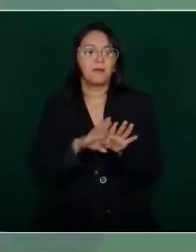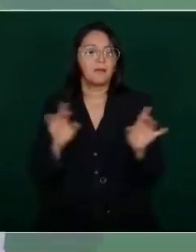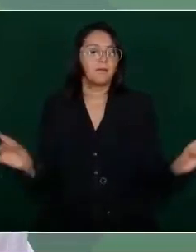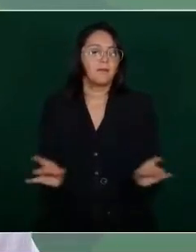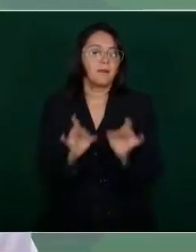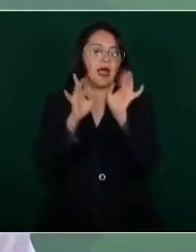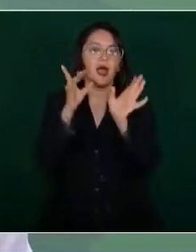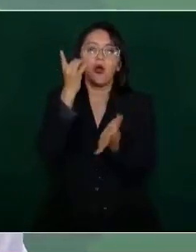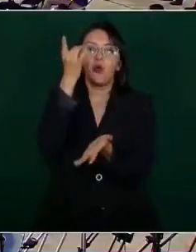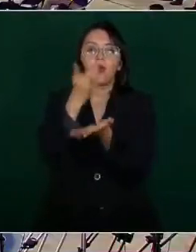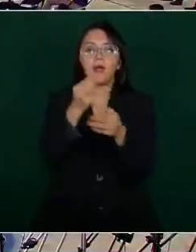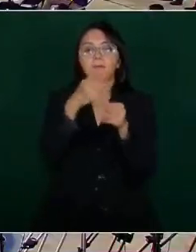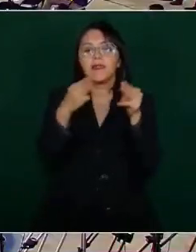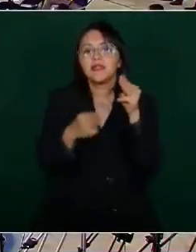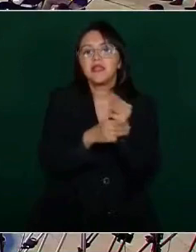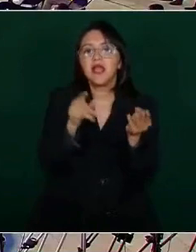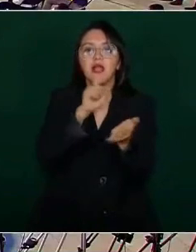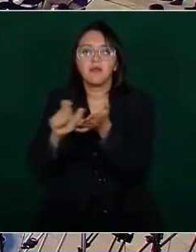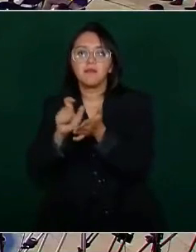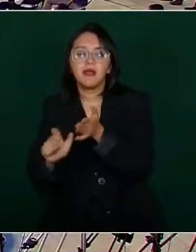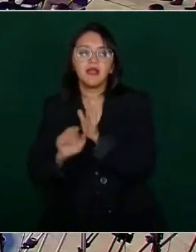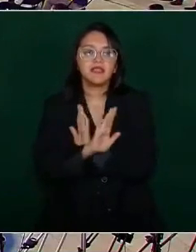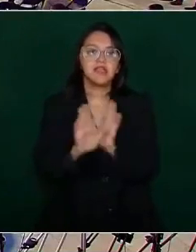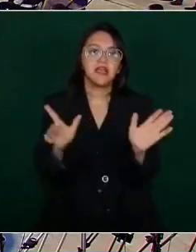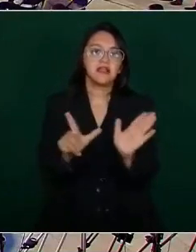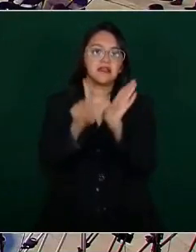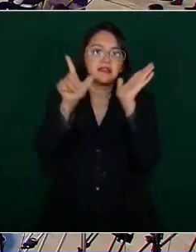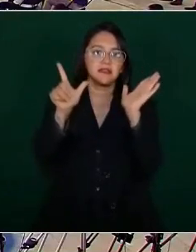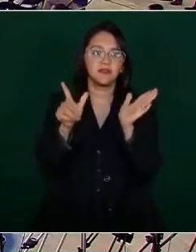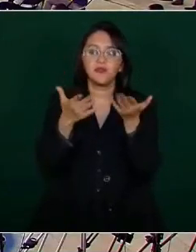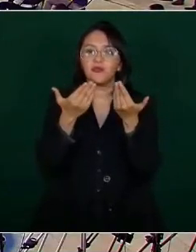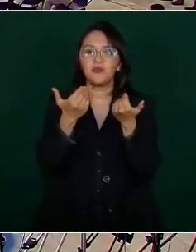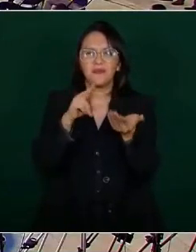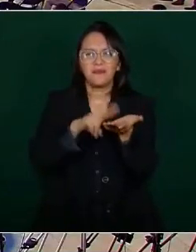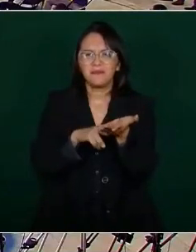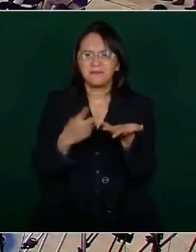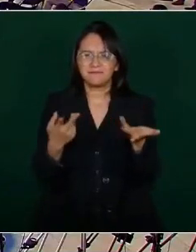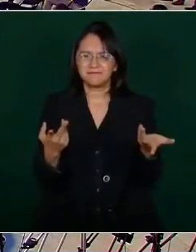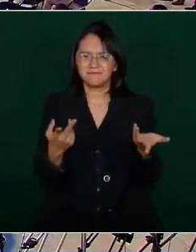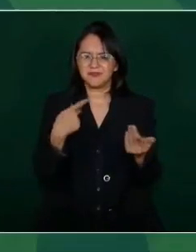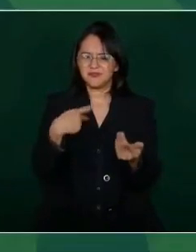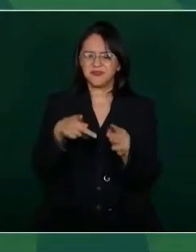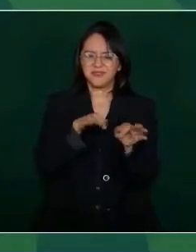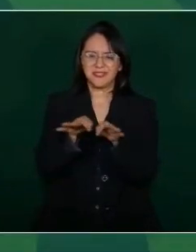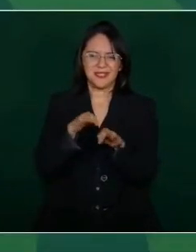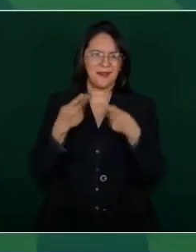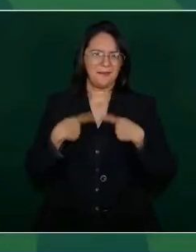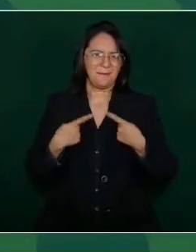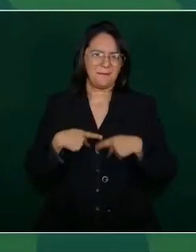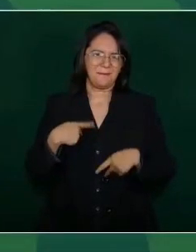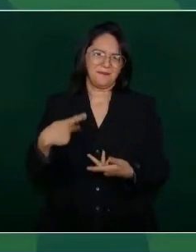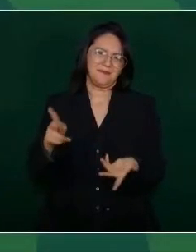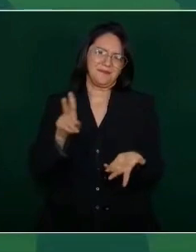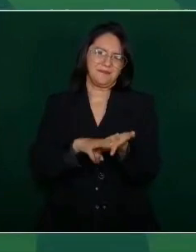capital y que no cuenta el trabajo.